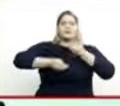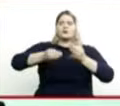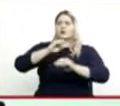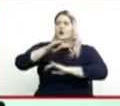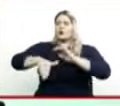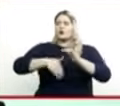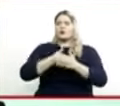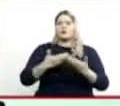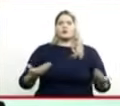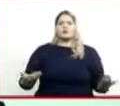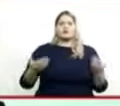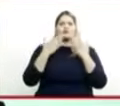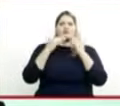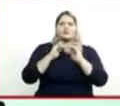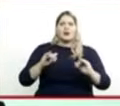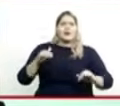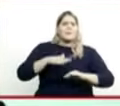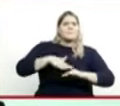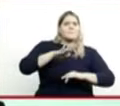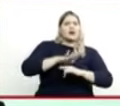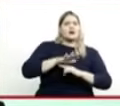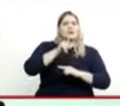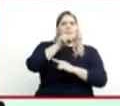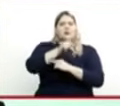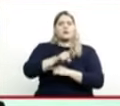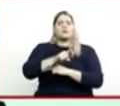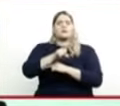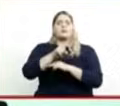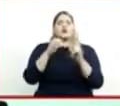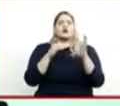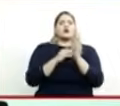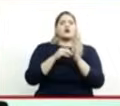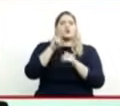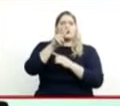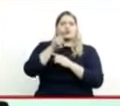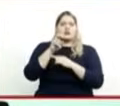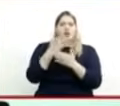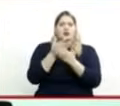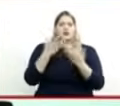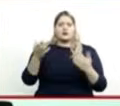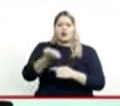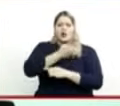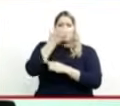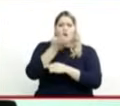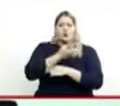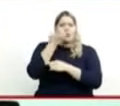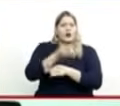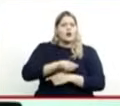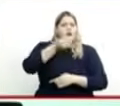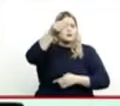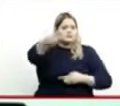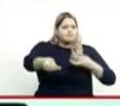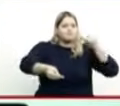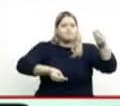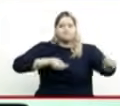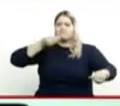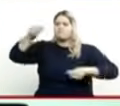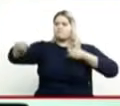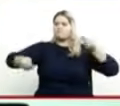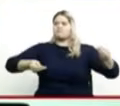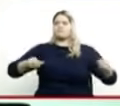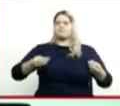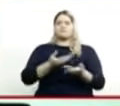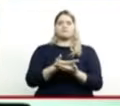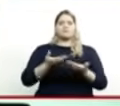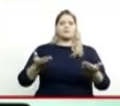a más de 1.200.000 escolares de 21.000 centros educativos con la cooperación del